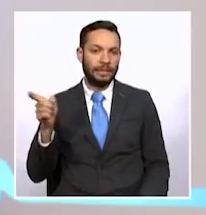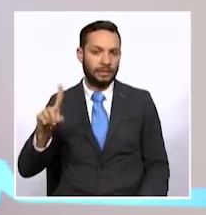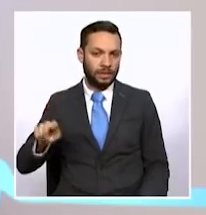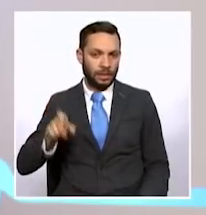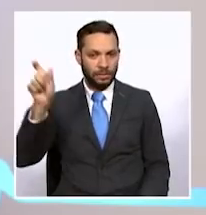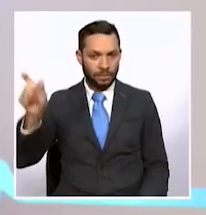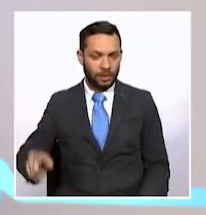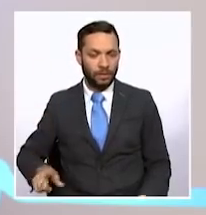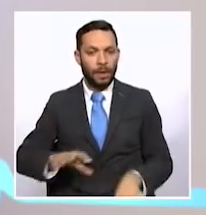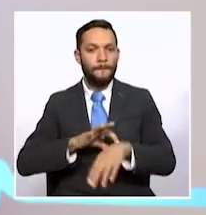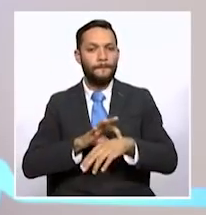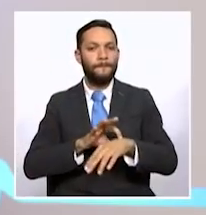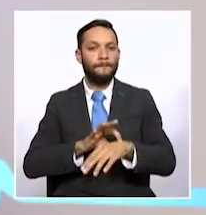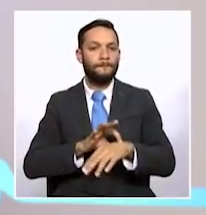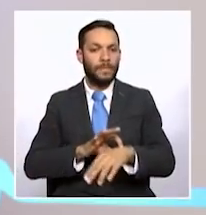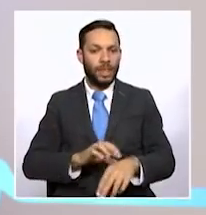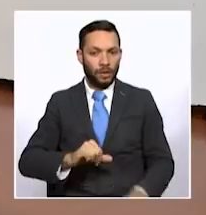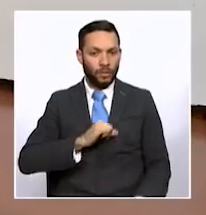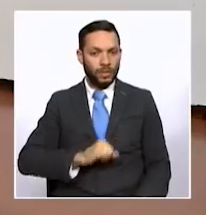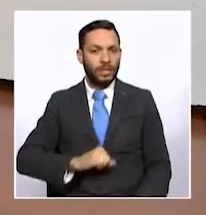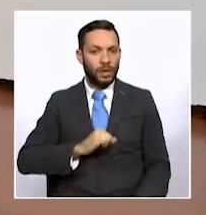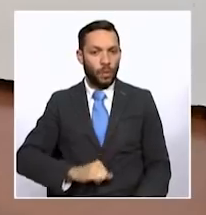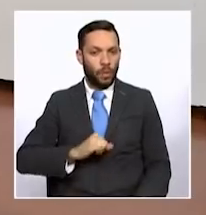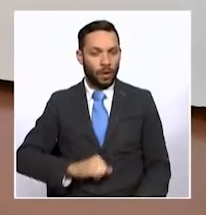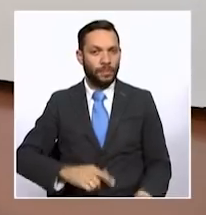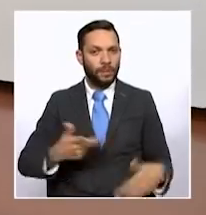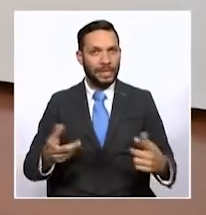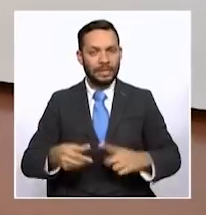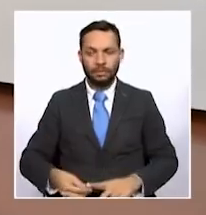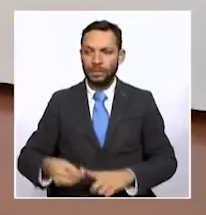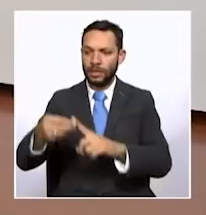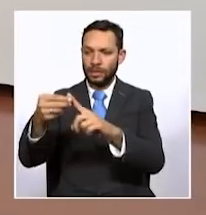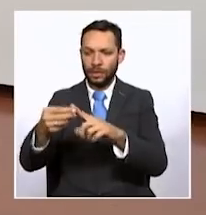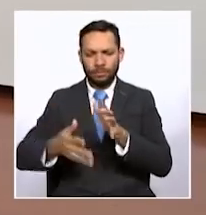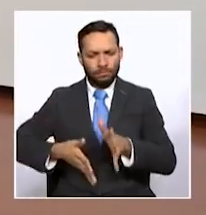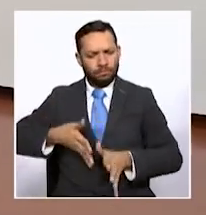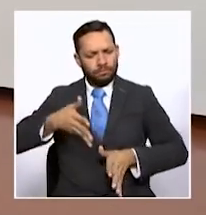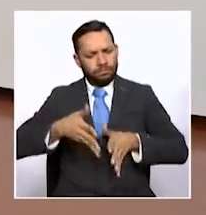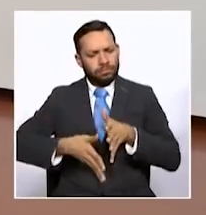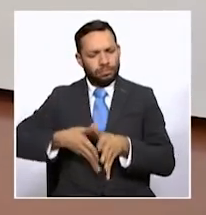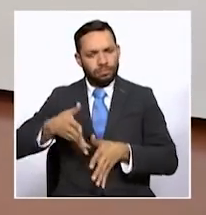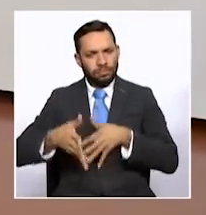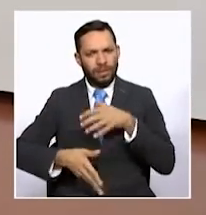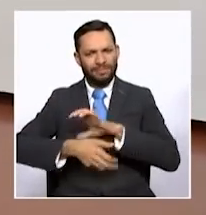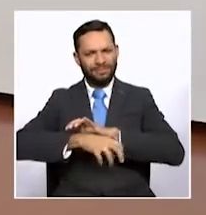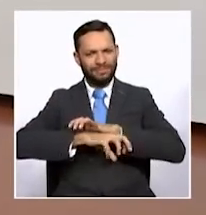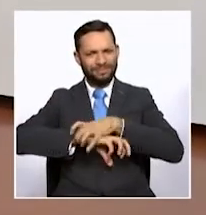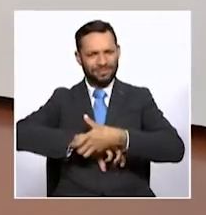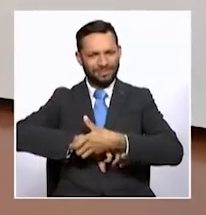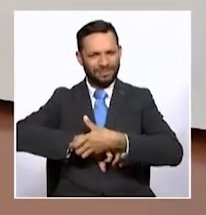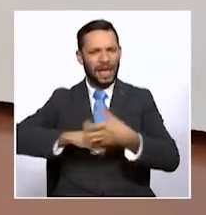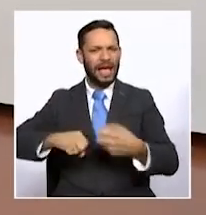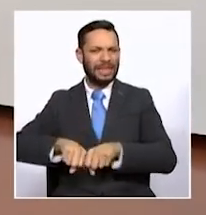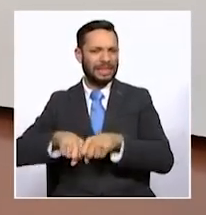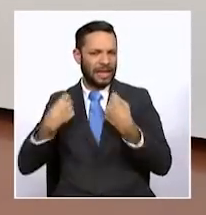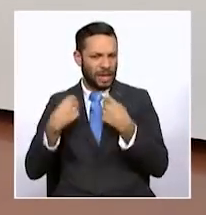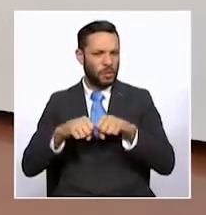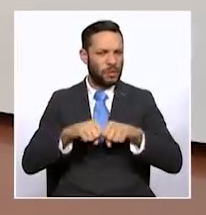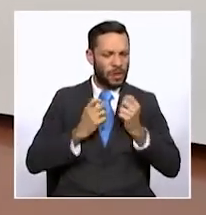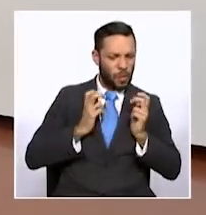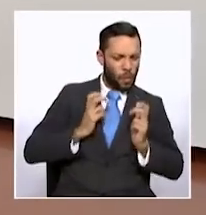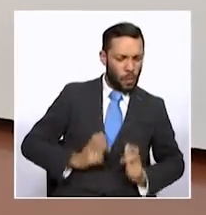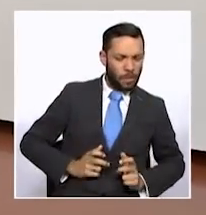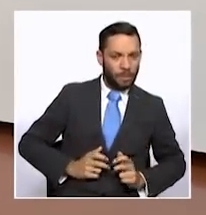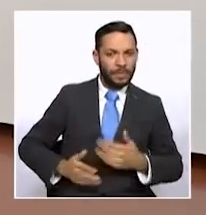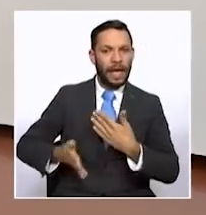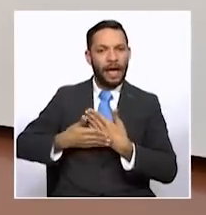y cirujano especializado en ortopedia y en traumatología. Y muchos de ustedes nos han escrito